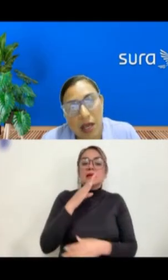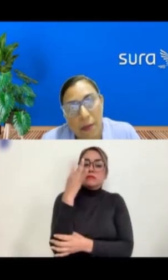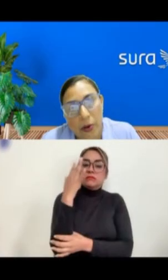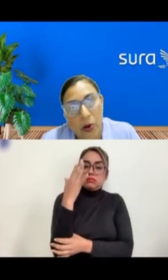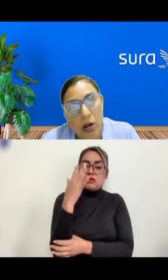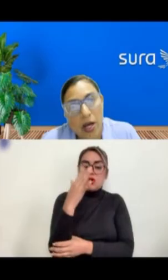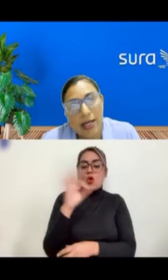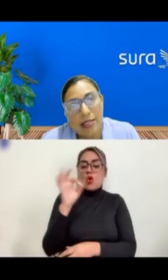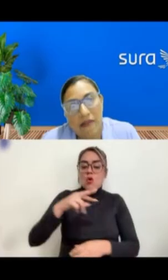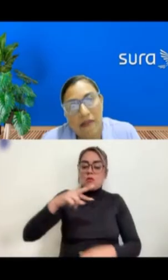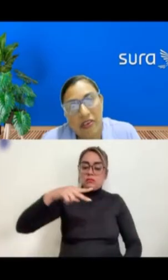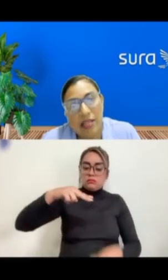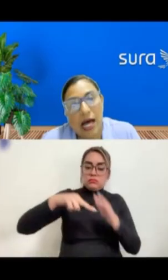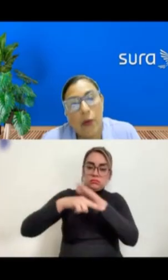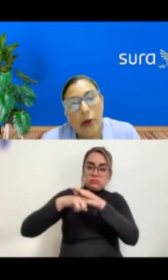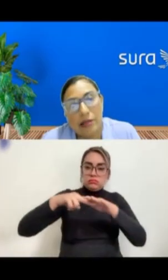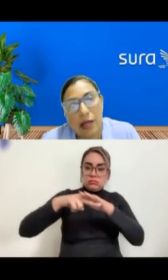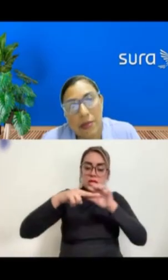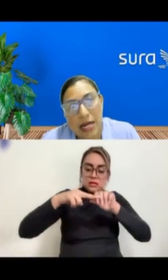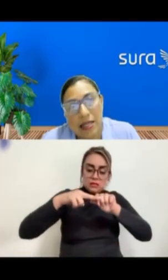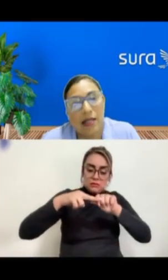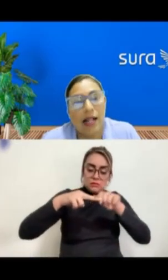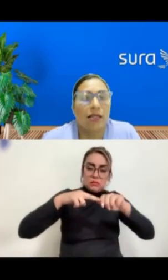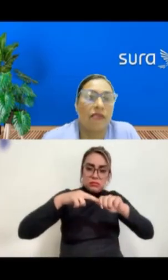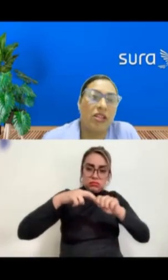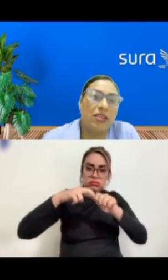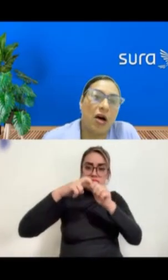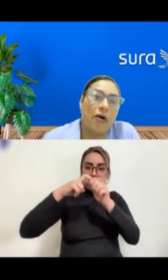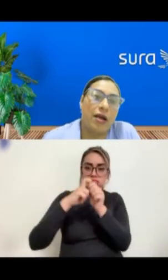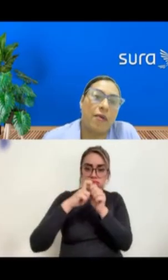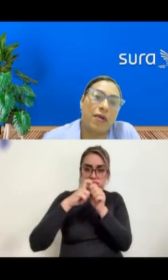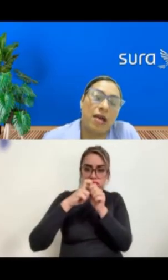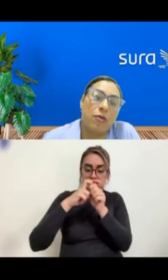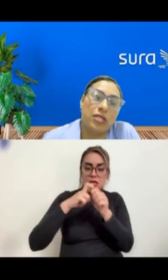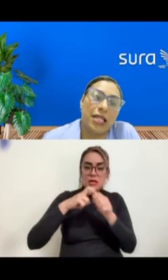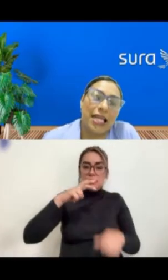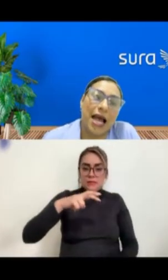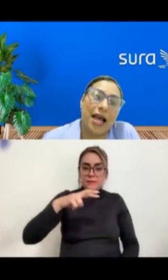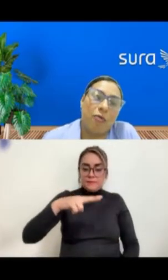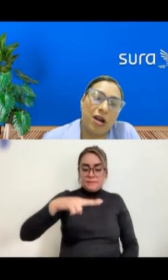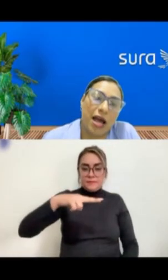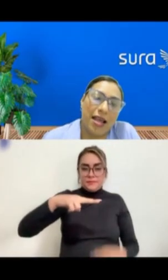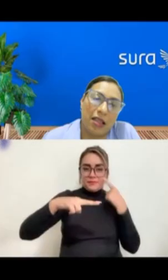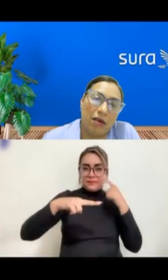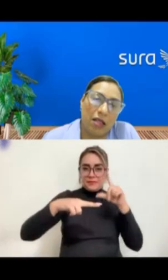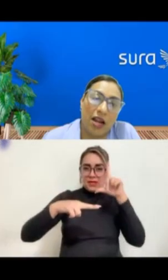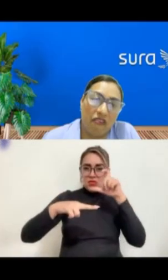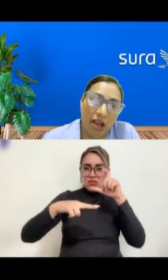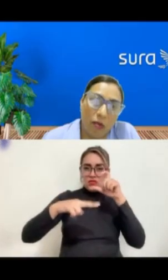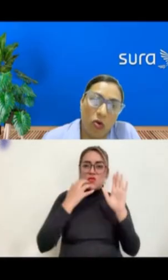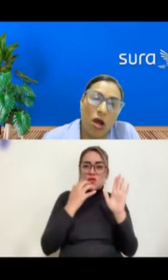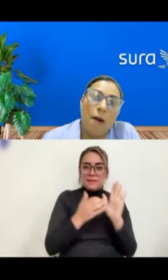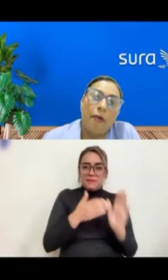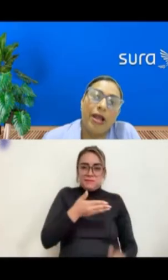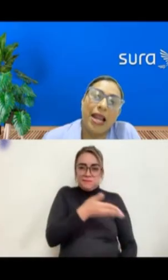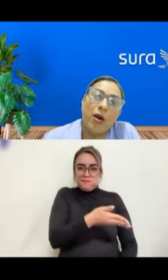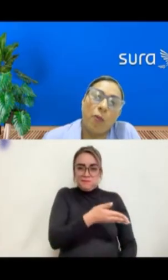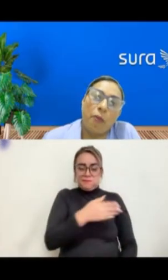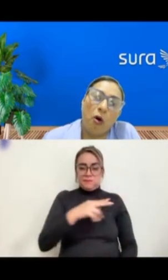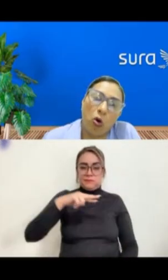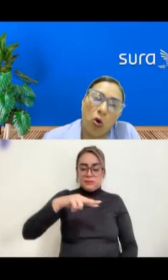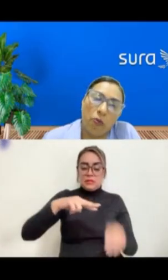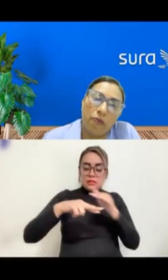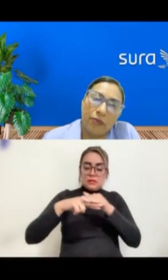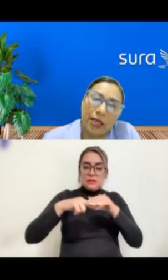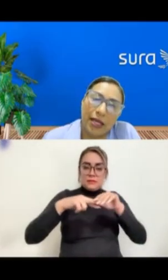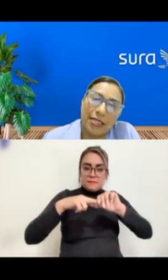fue este miembro que está afectado, esta pierna es la que está afectada, de que aunque vemos que tiene la hemorragia a nivel del fémur, voy a